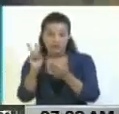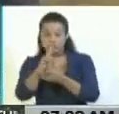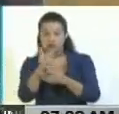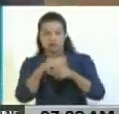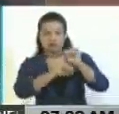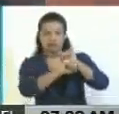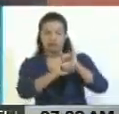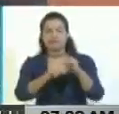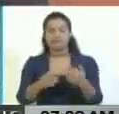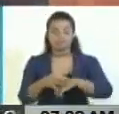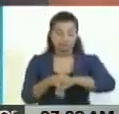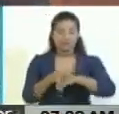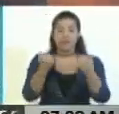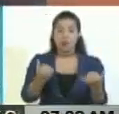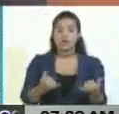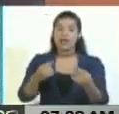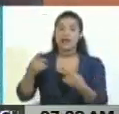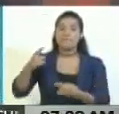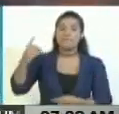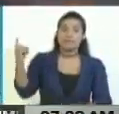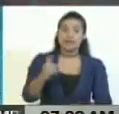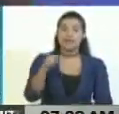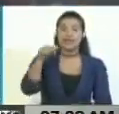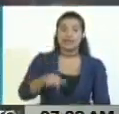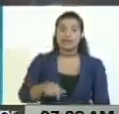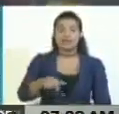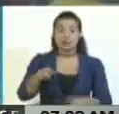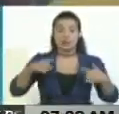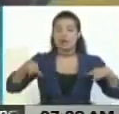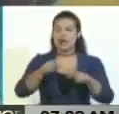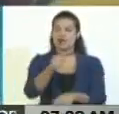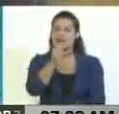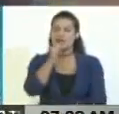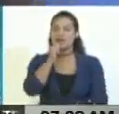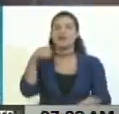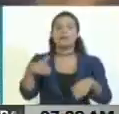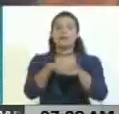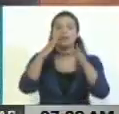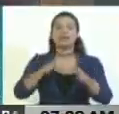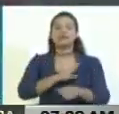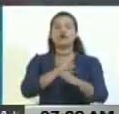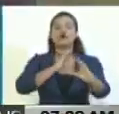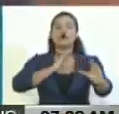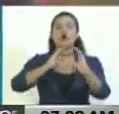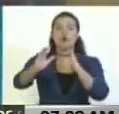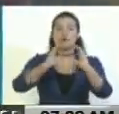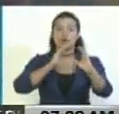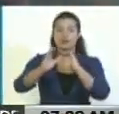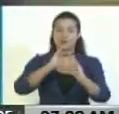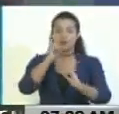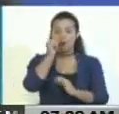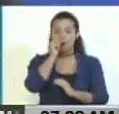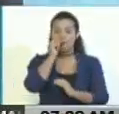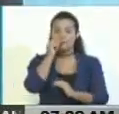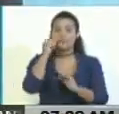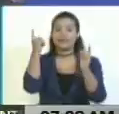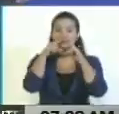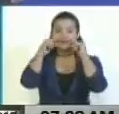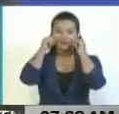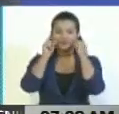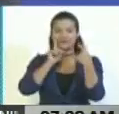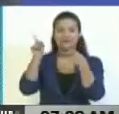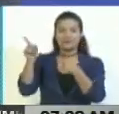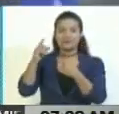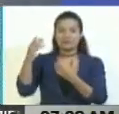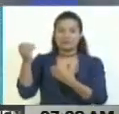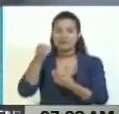A esta hora tenemos invitado en el estudio al ministro del Poder Popular para la Comunicación e Información, Ernesto Villegas Polhat.